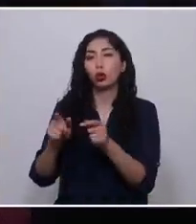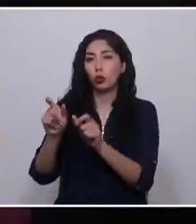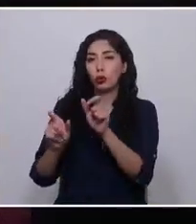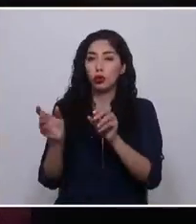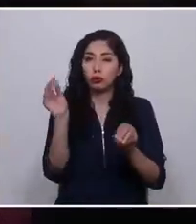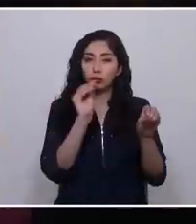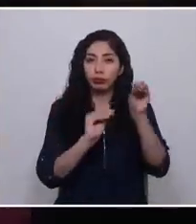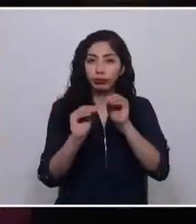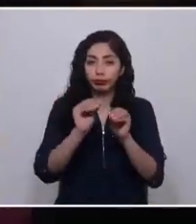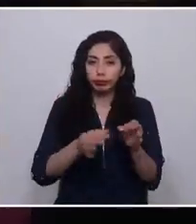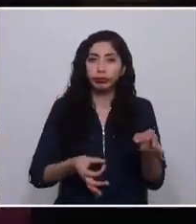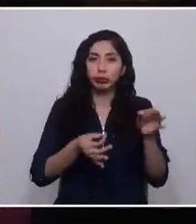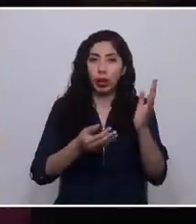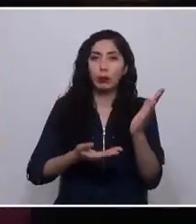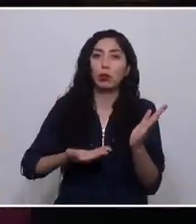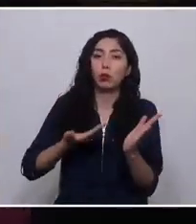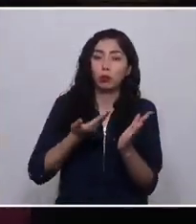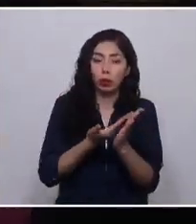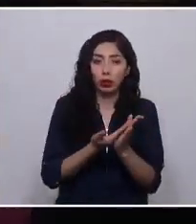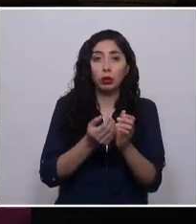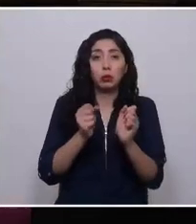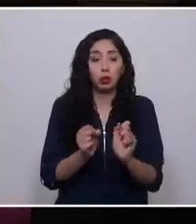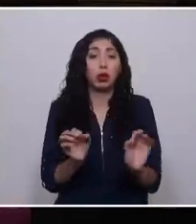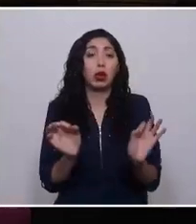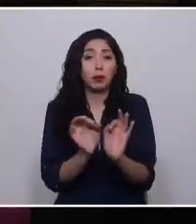autores y autoras. Se ofrece la palabra.